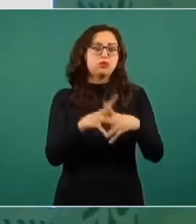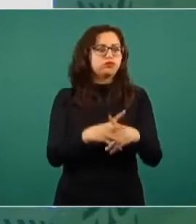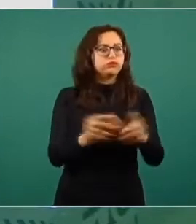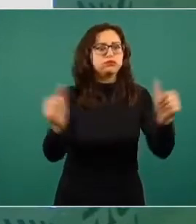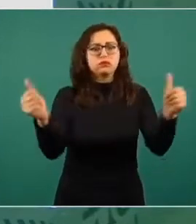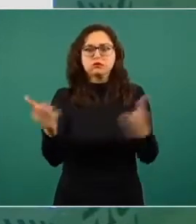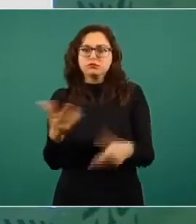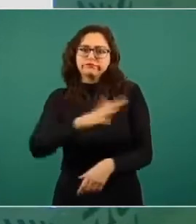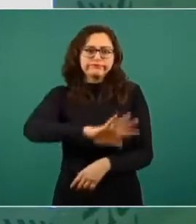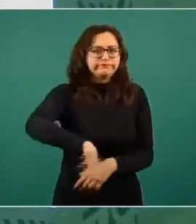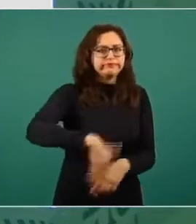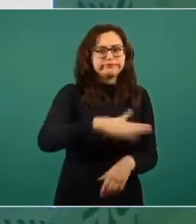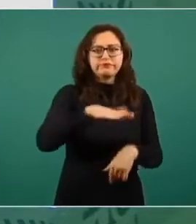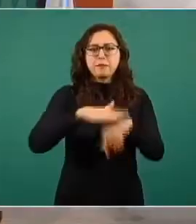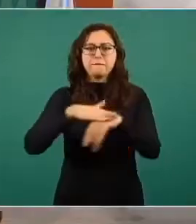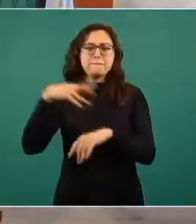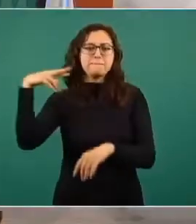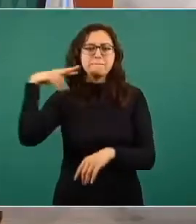en el territorio mexicano.